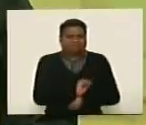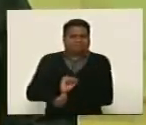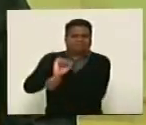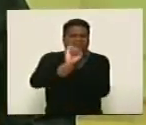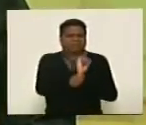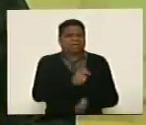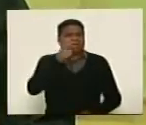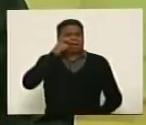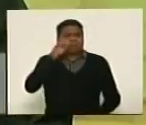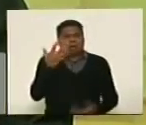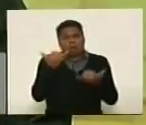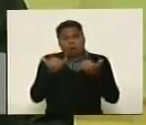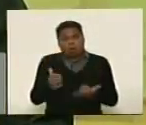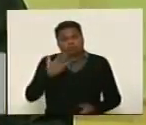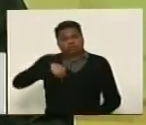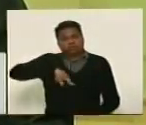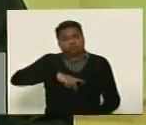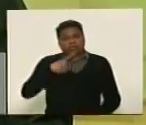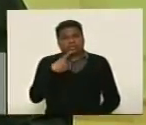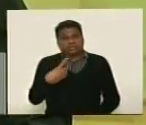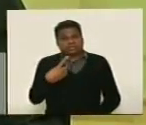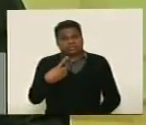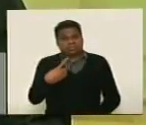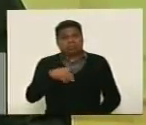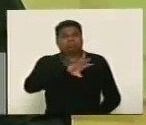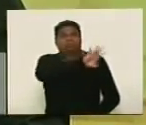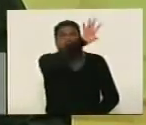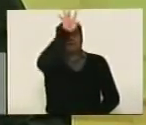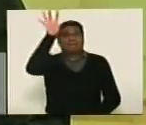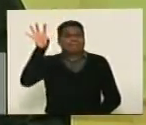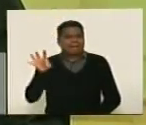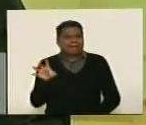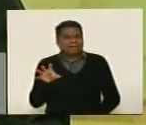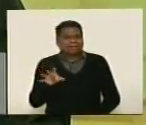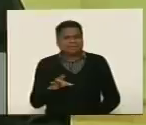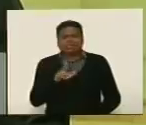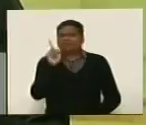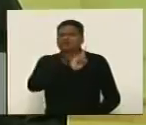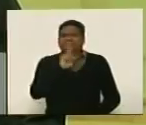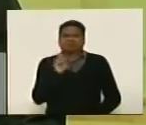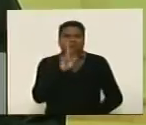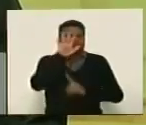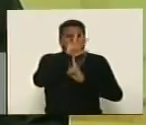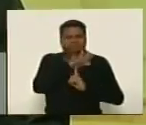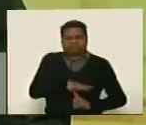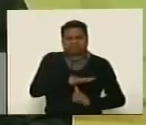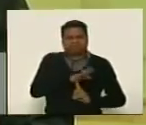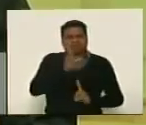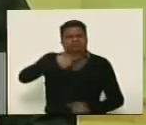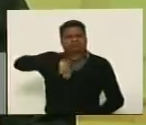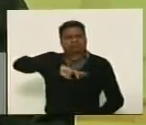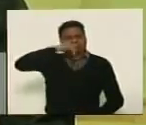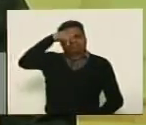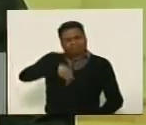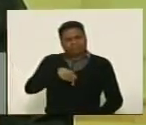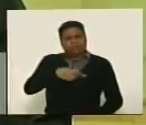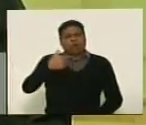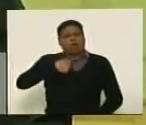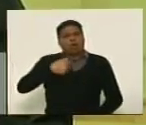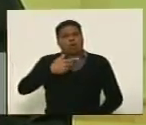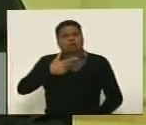Y hoy nosotros le decimos al mundo que ya no hay más sometimiento para este pueblo. Hoy